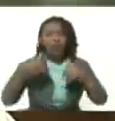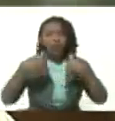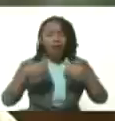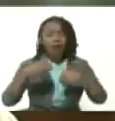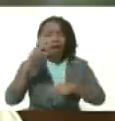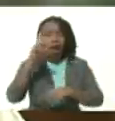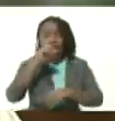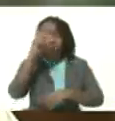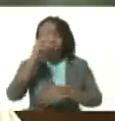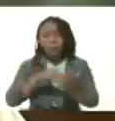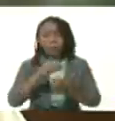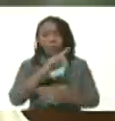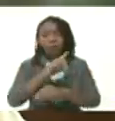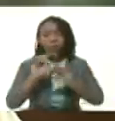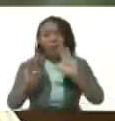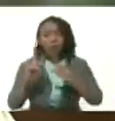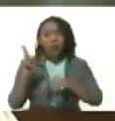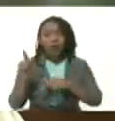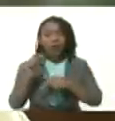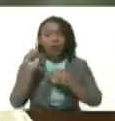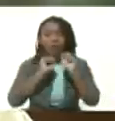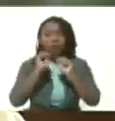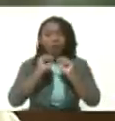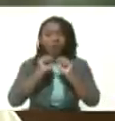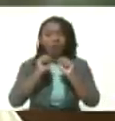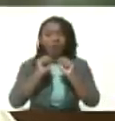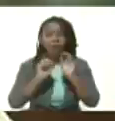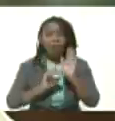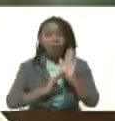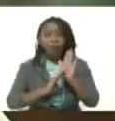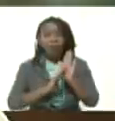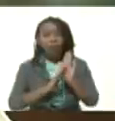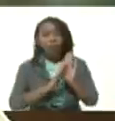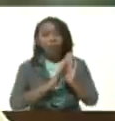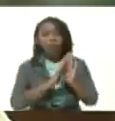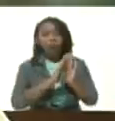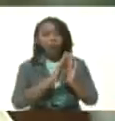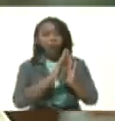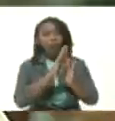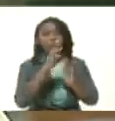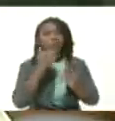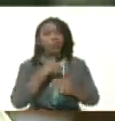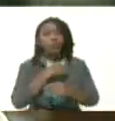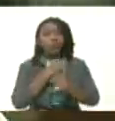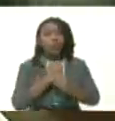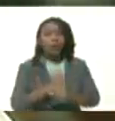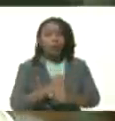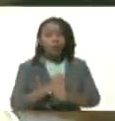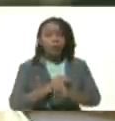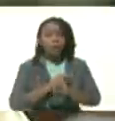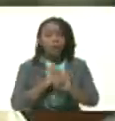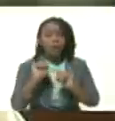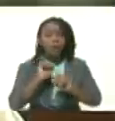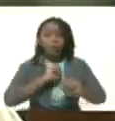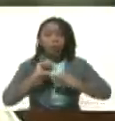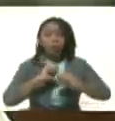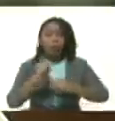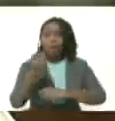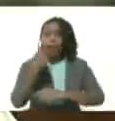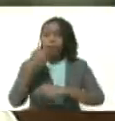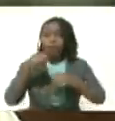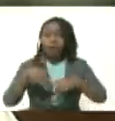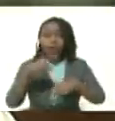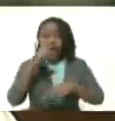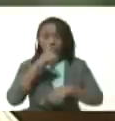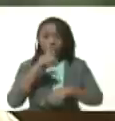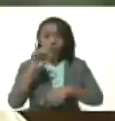año 2019, este motor ha ido en ascenso. Y esperamos terminar la movilización de medicamentos en este